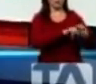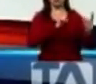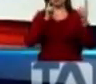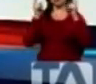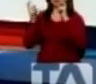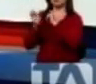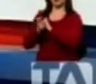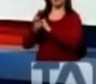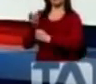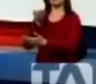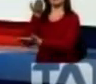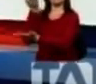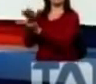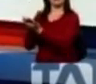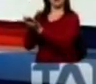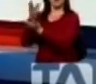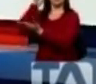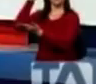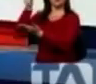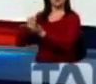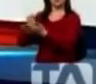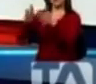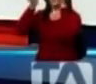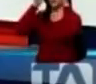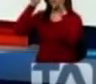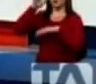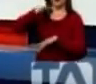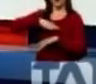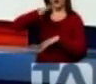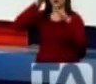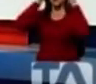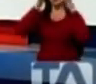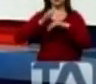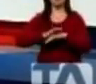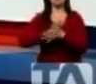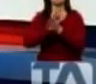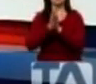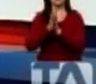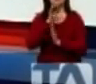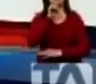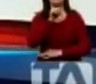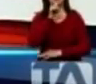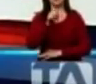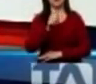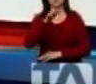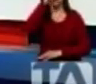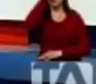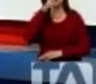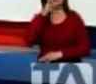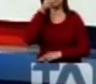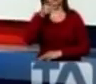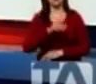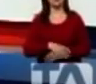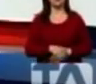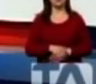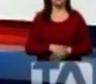Cuenca, denuncian falta de atención en una clínica de la ciudad de Sucúa y en el hospital público de Macas. Los representantes de las dos casas de